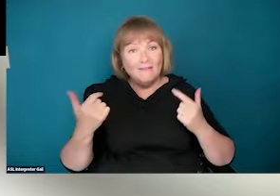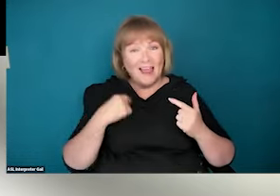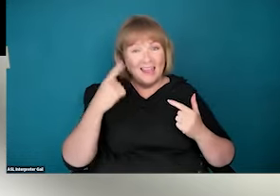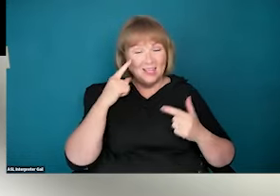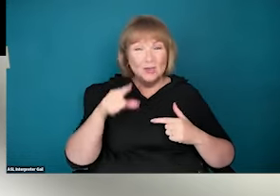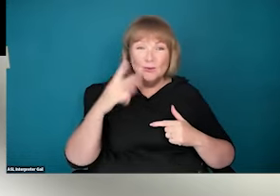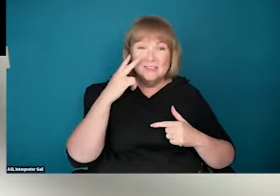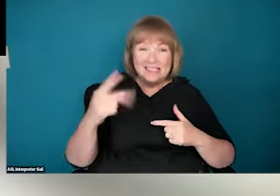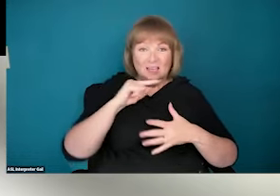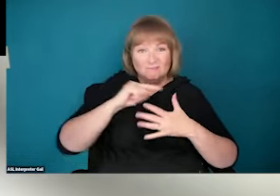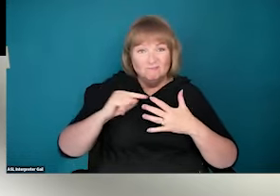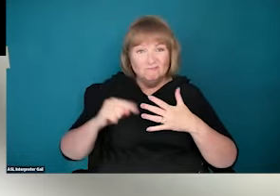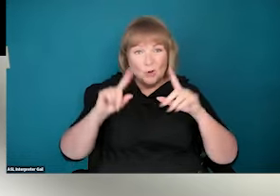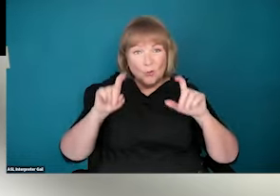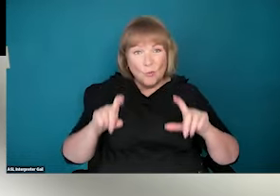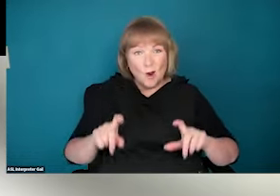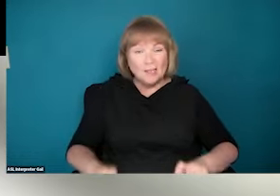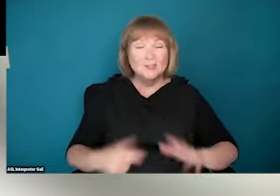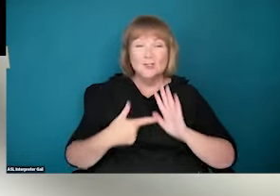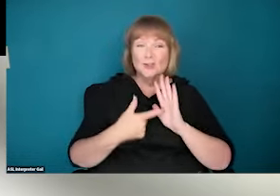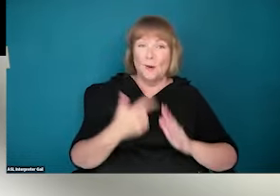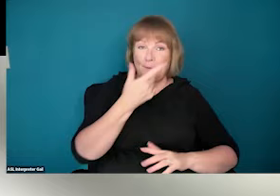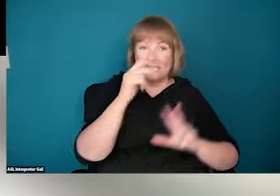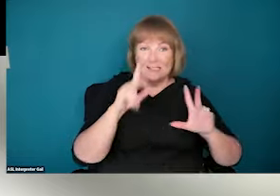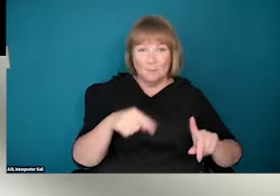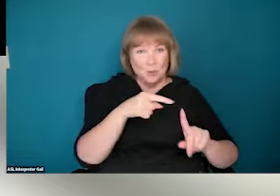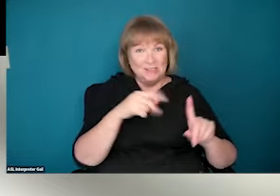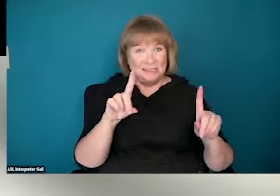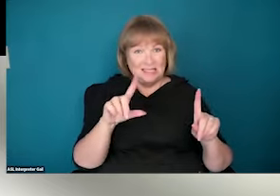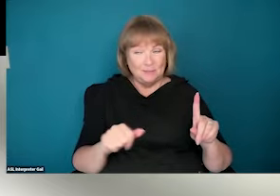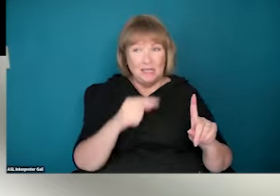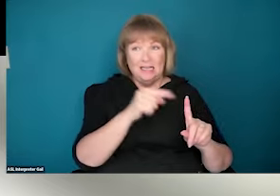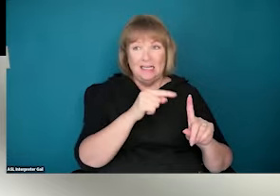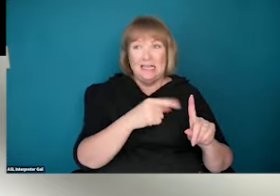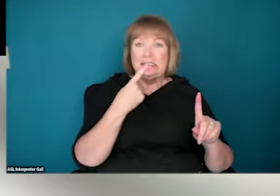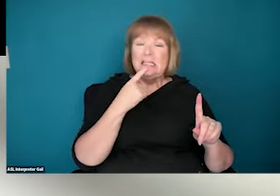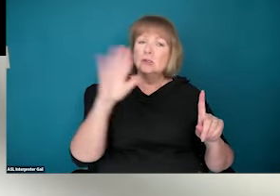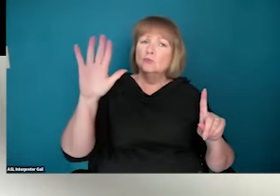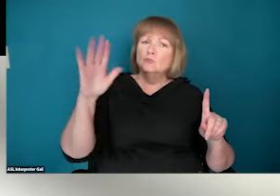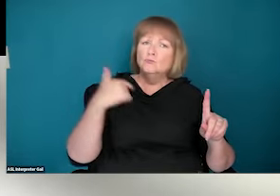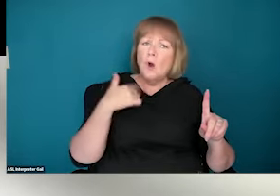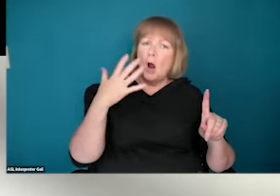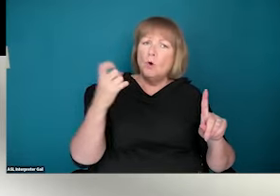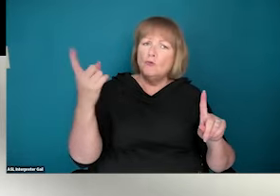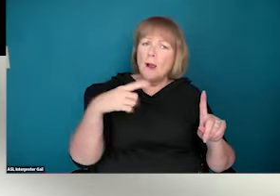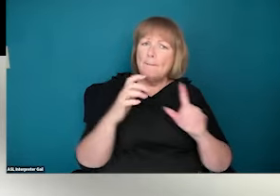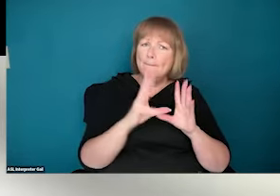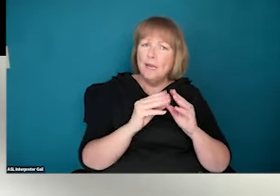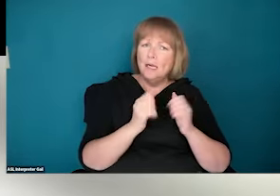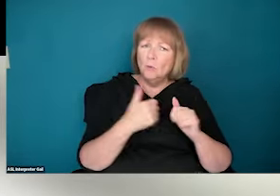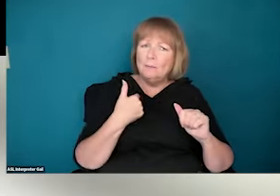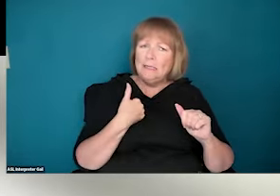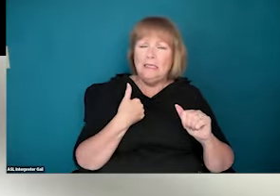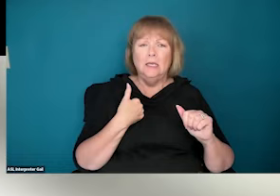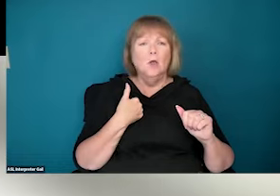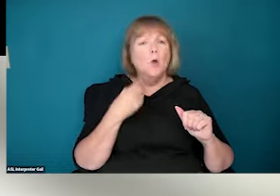creo que la realidad es, o sea, las últimas preguntas muestran que si la persona